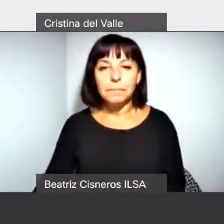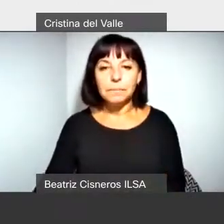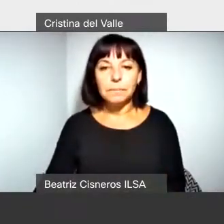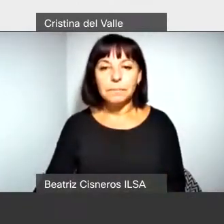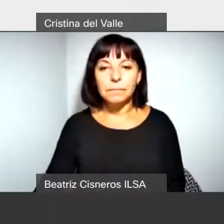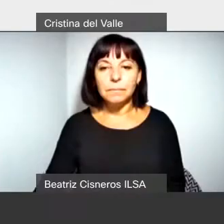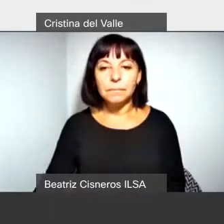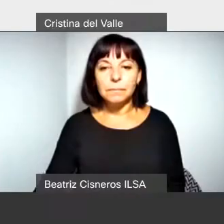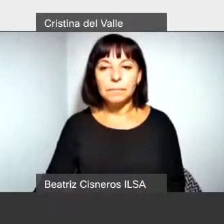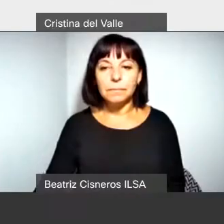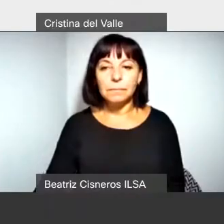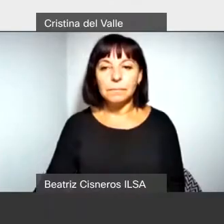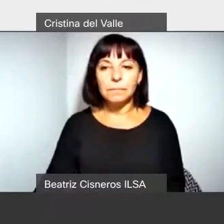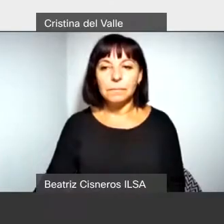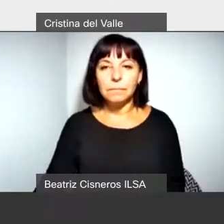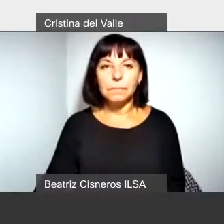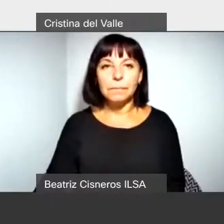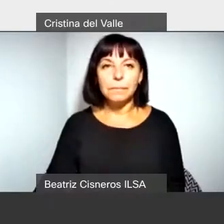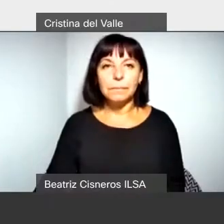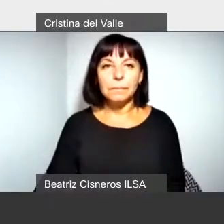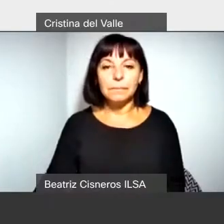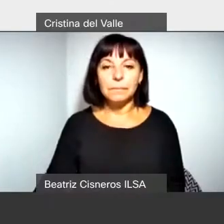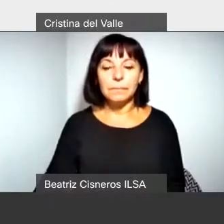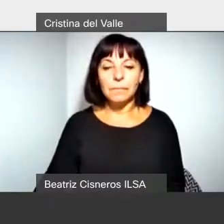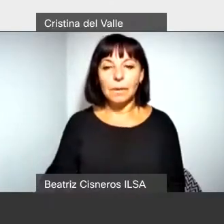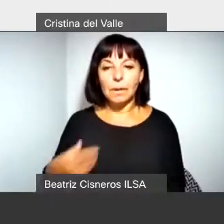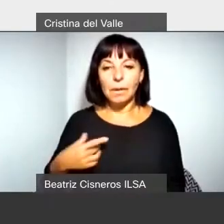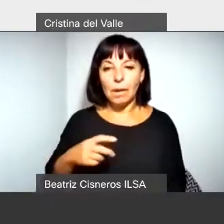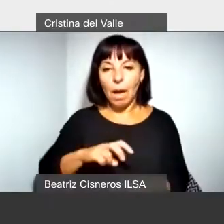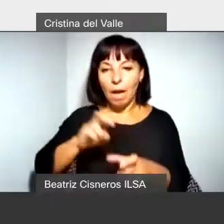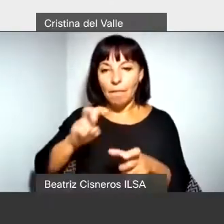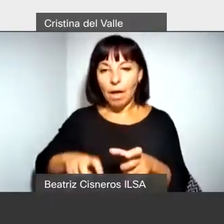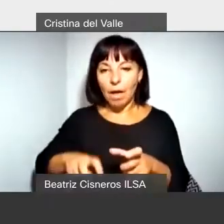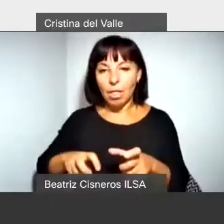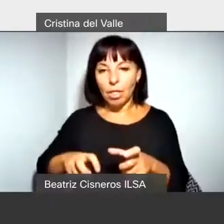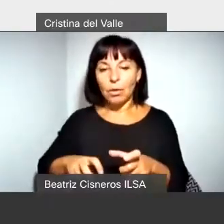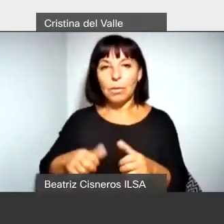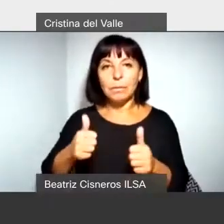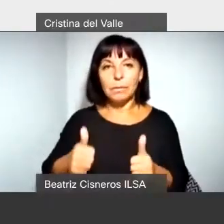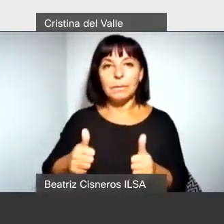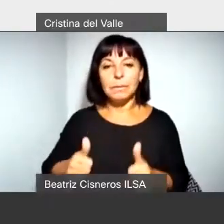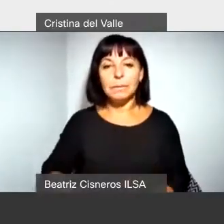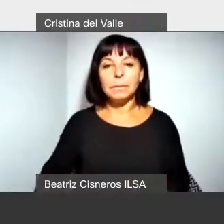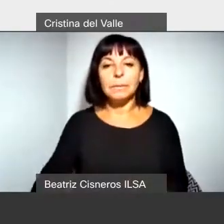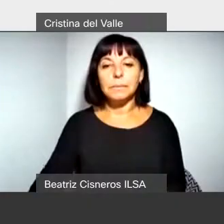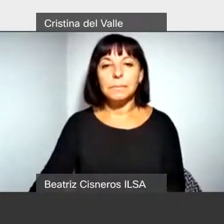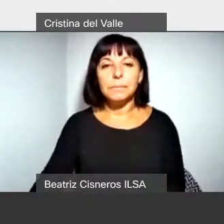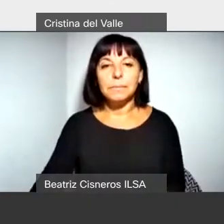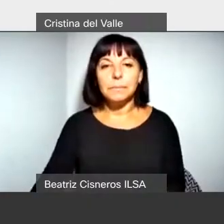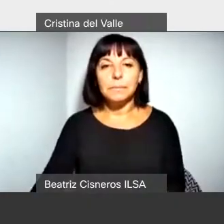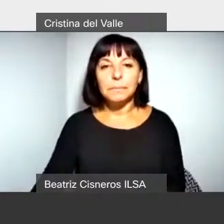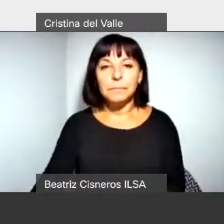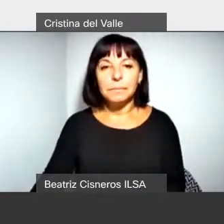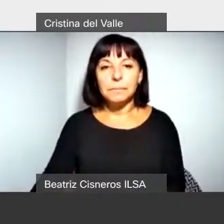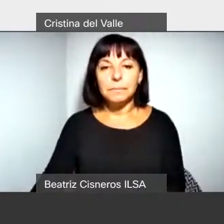baje. Así Ah, que está ya, bien, yo abandono el evento, no cierro la sesión, listo. listo. Sí.